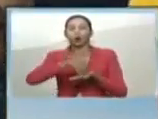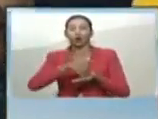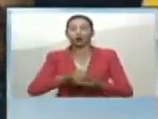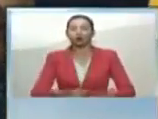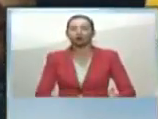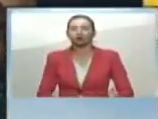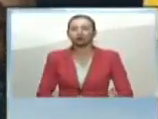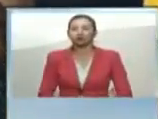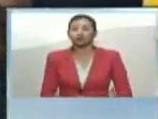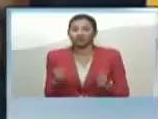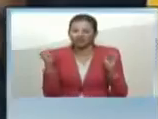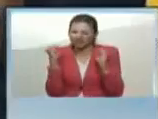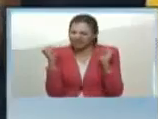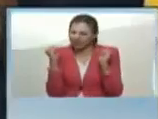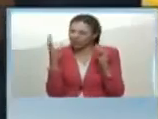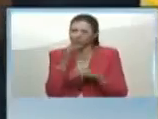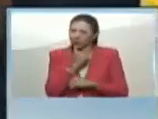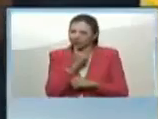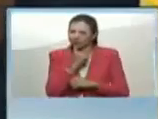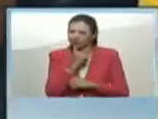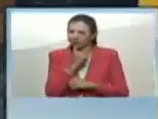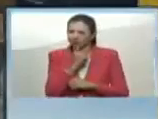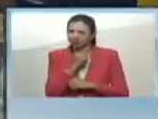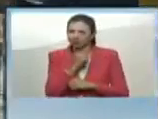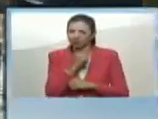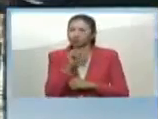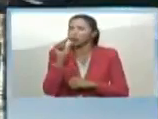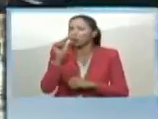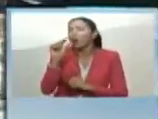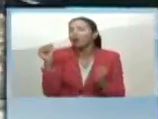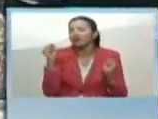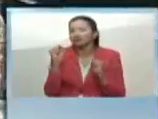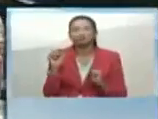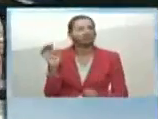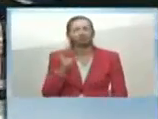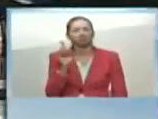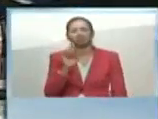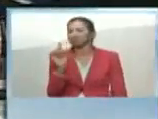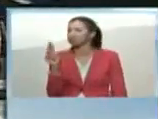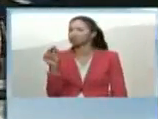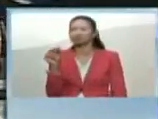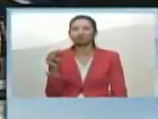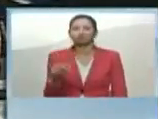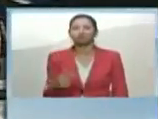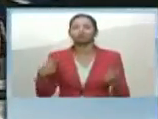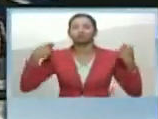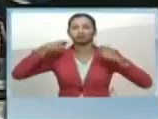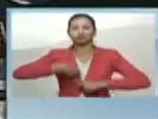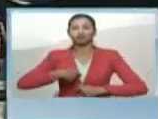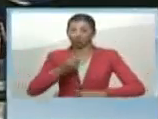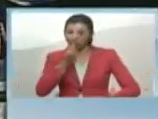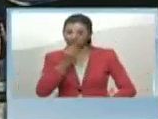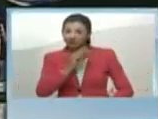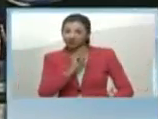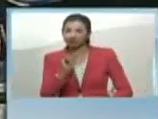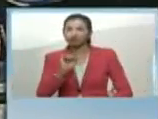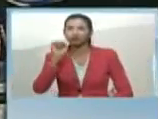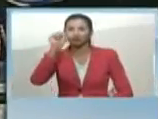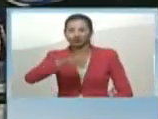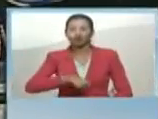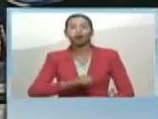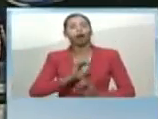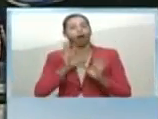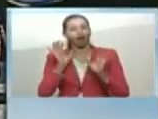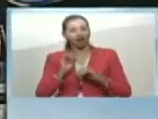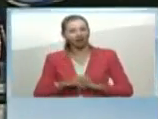¿No tienes frío aquí ahorita? ¿Estás pegando no, un pachequito? No tengo mucho. ¿Estás bien? Tengo chaquete. ¿Comiste? Claro. Ah, menos